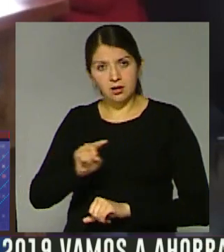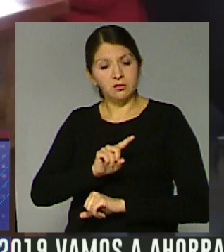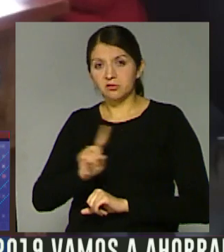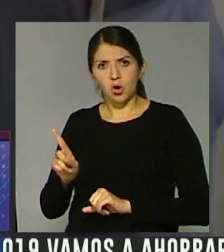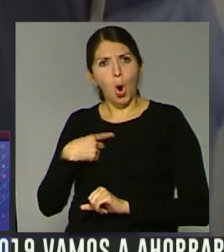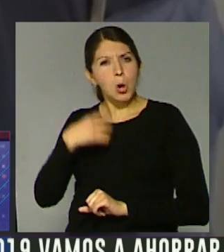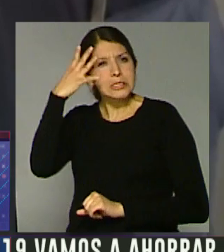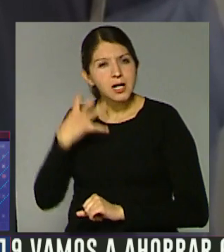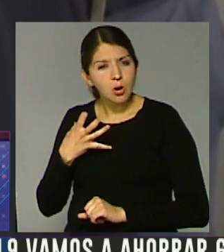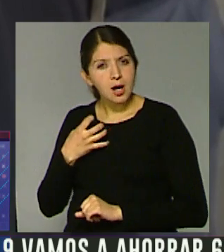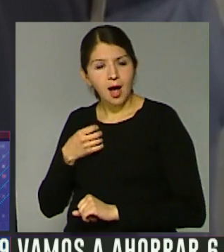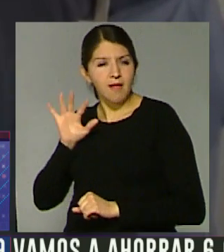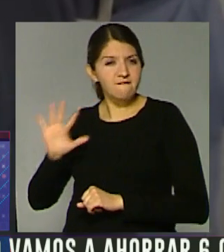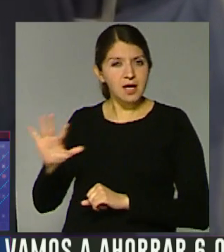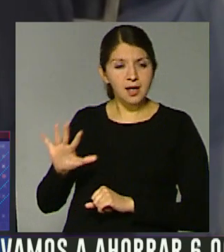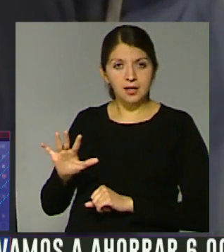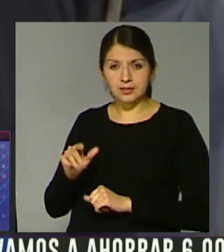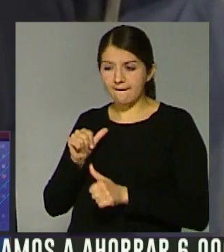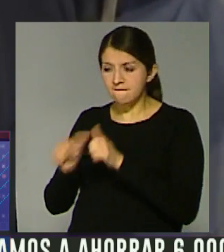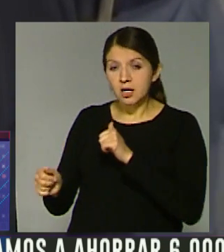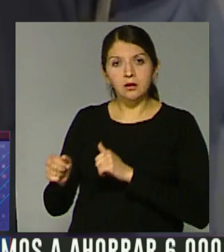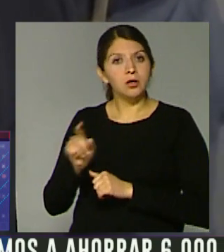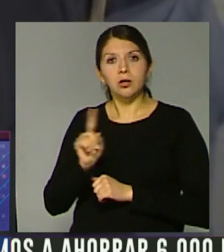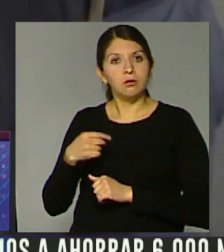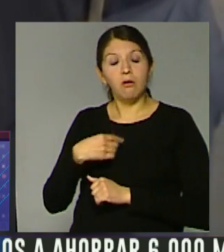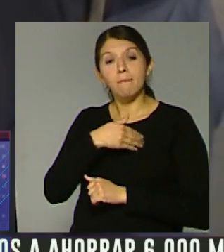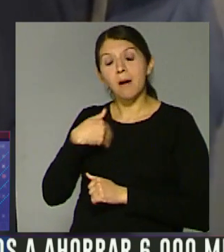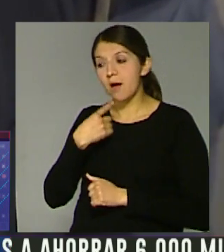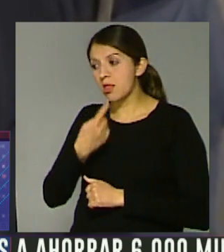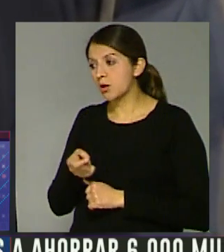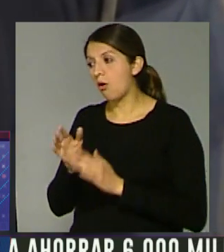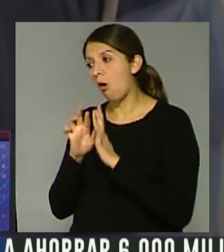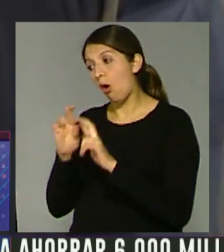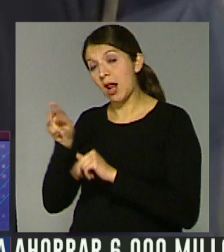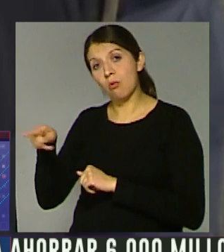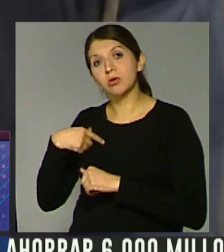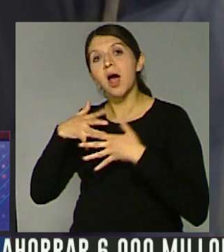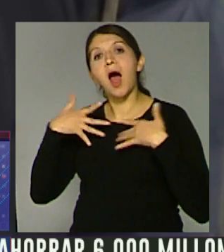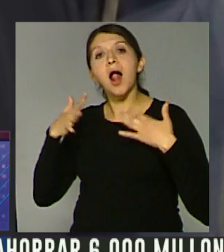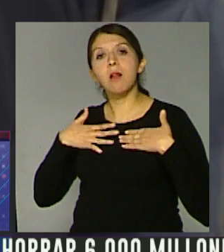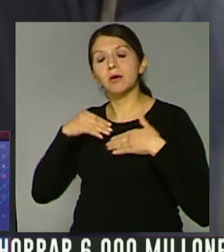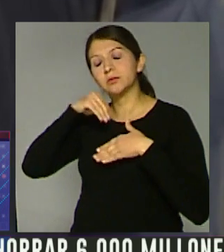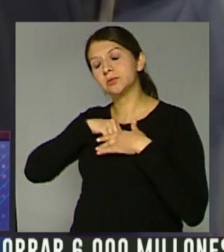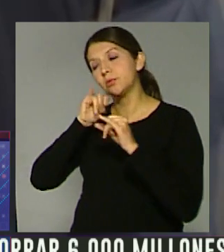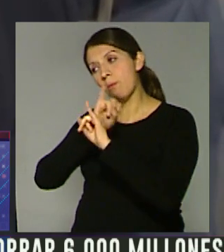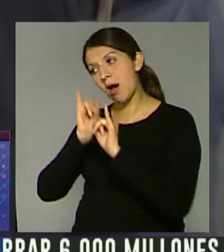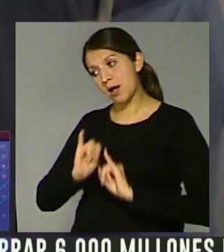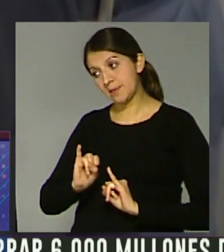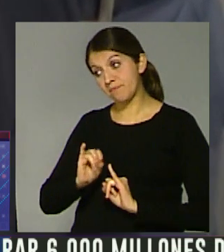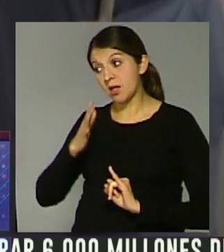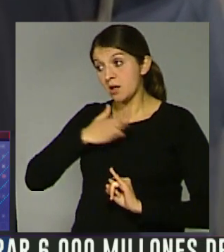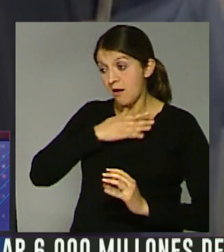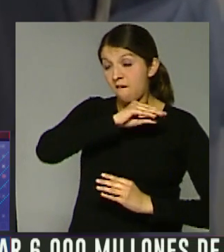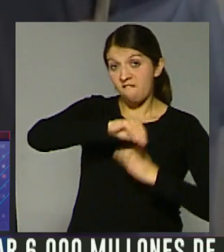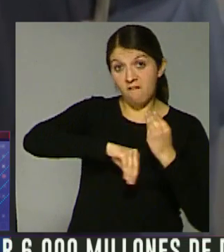de rencor o de venganza, le deseó que tenga paz a su alma, que ella, tanto ella como su familia, le deseaban